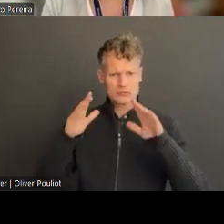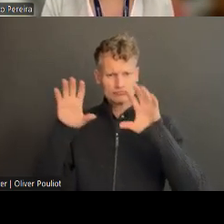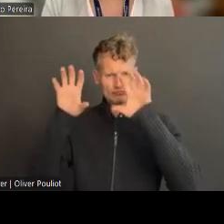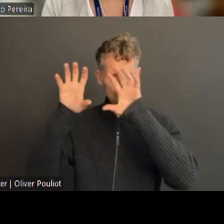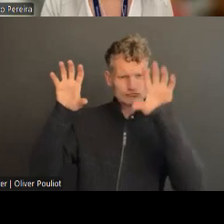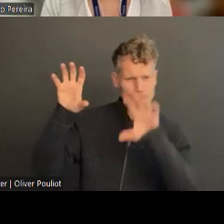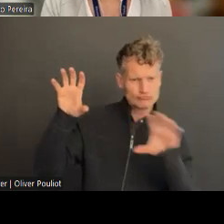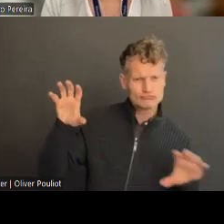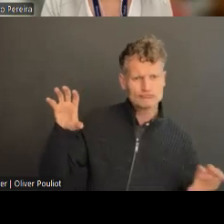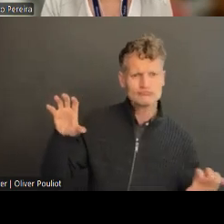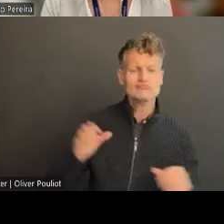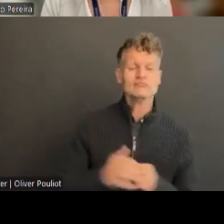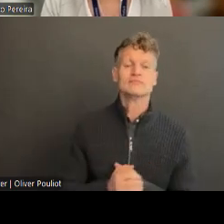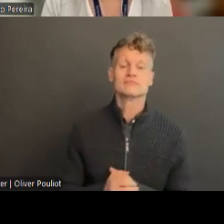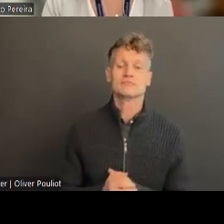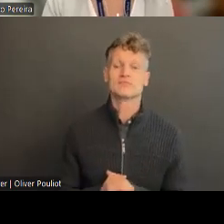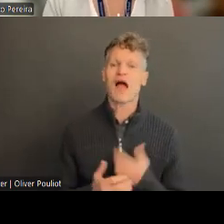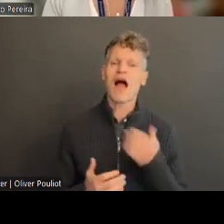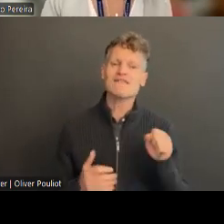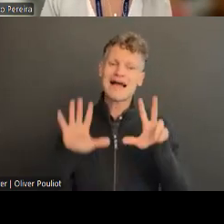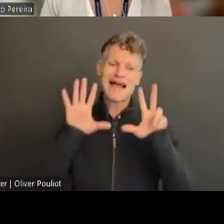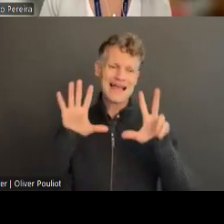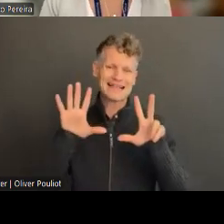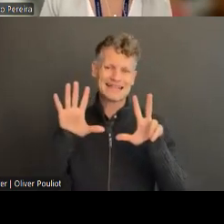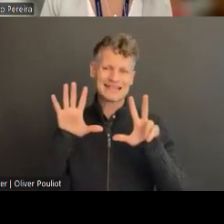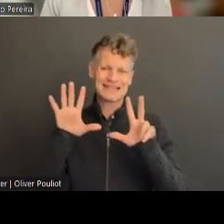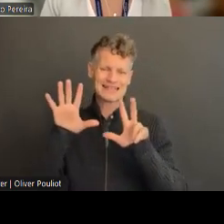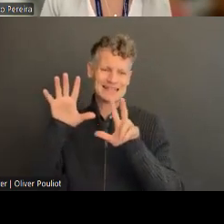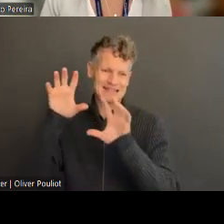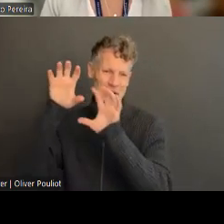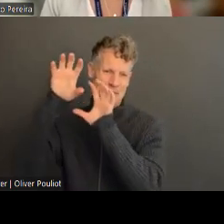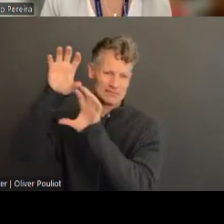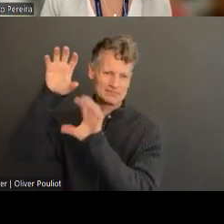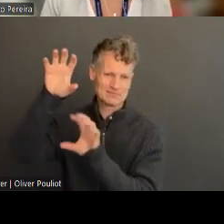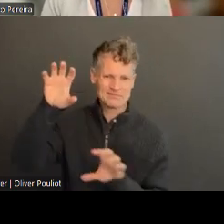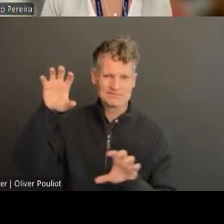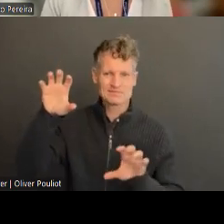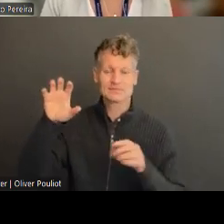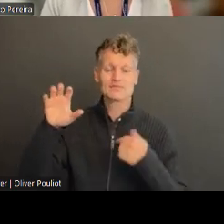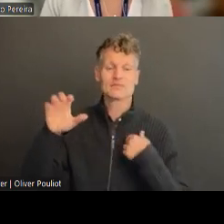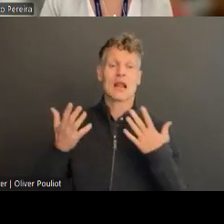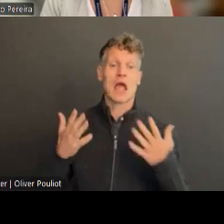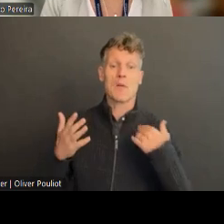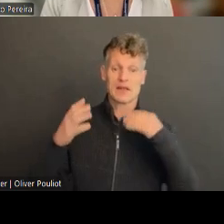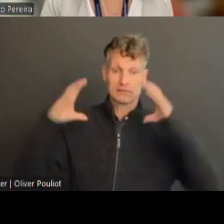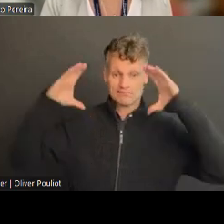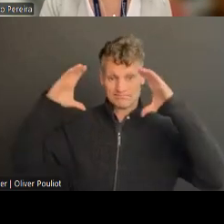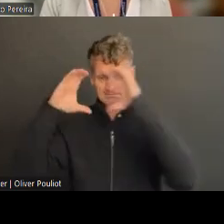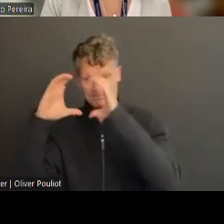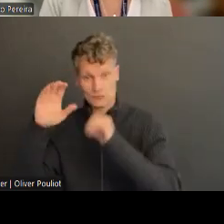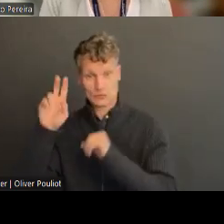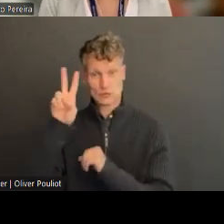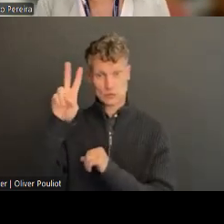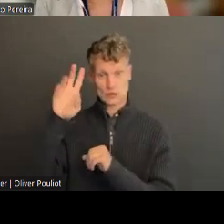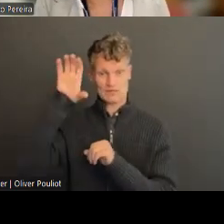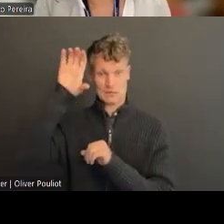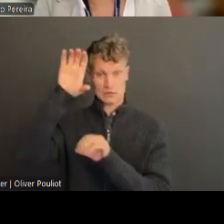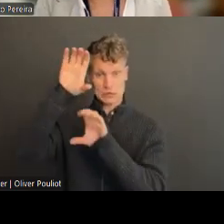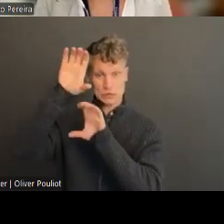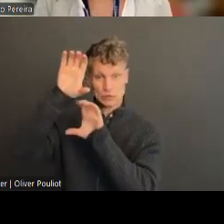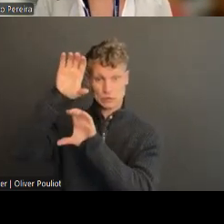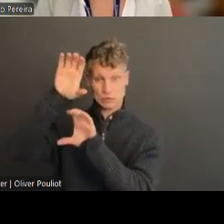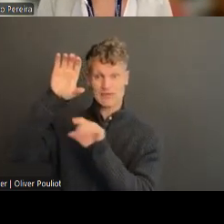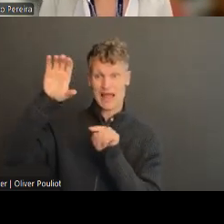lista de chequeo y a la teoría de programa. El resto de los pasos hemos ido avanzando internamente en nuestro equipo que les mencionaba